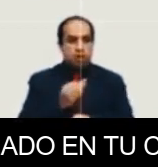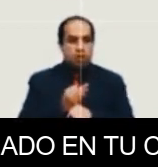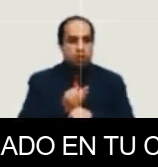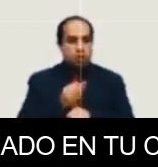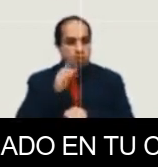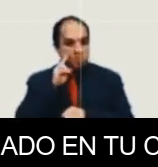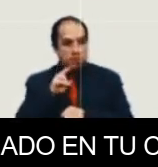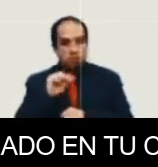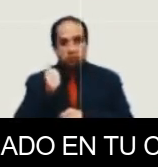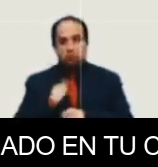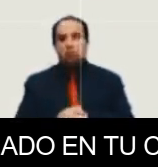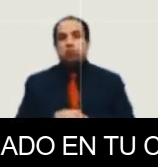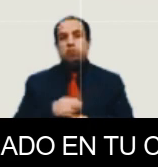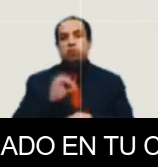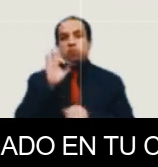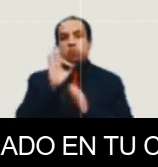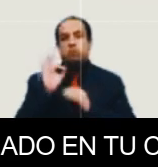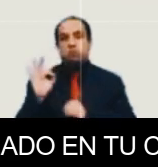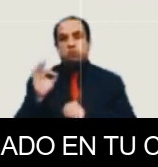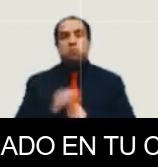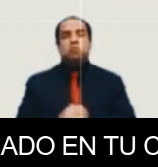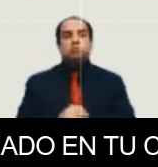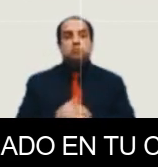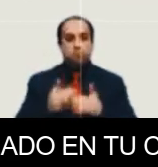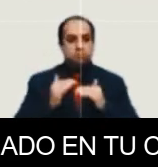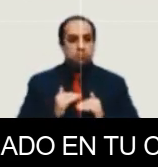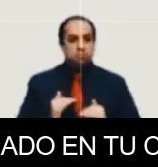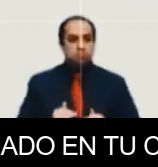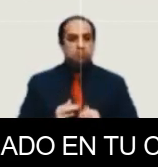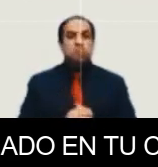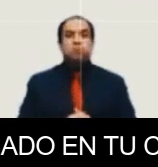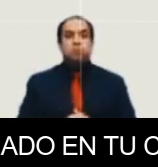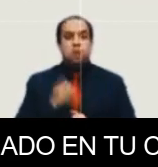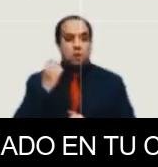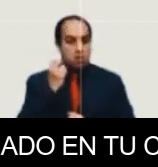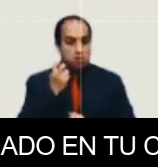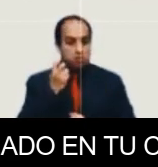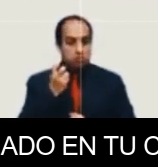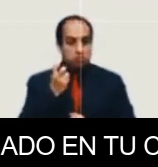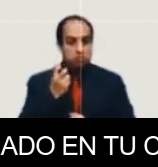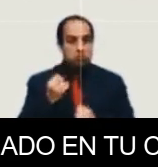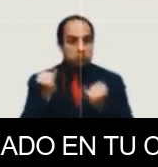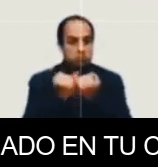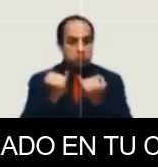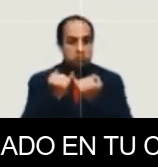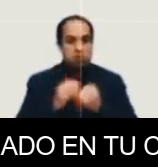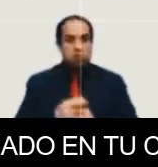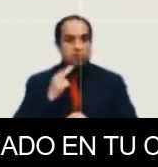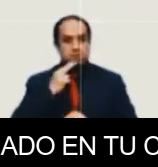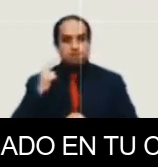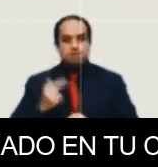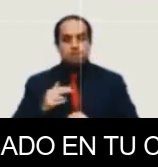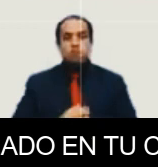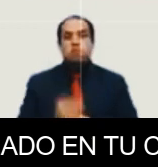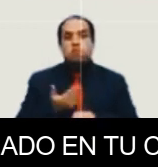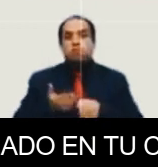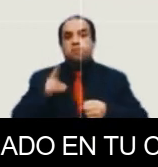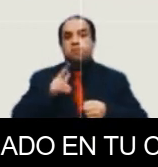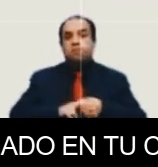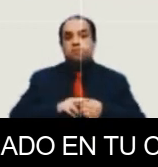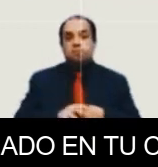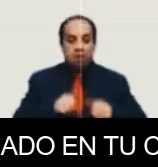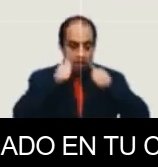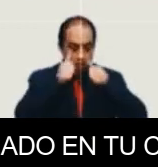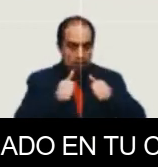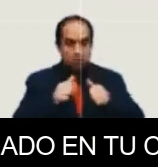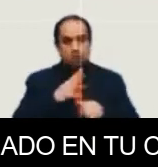series. Siguiente. Siguiente. Esto es igual, si ustedes pueden ver, en urgencias hospitalarias. Las urgencias, más bien, en